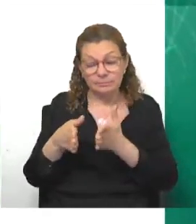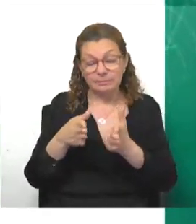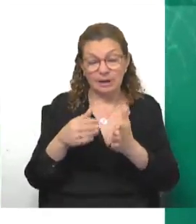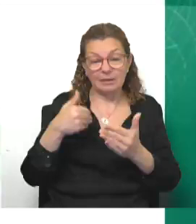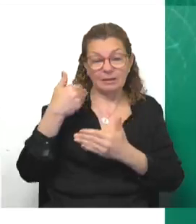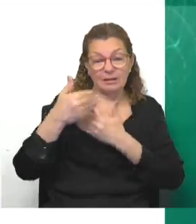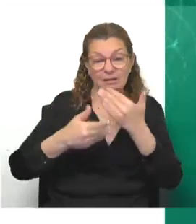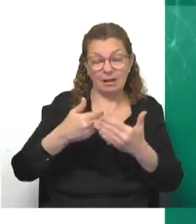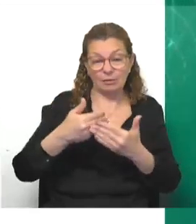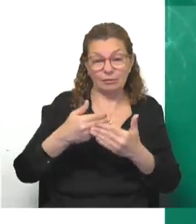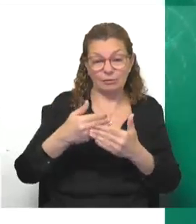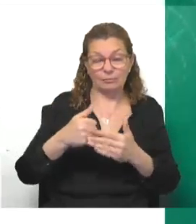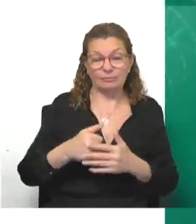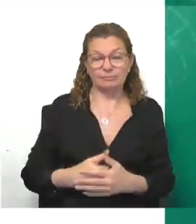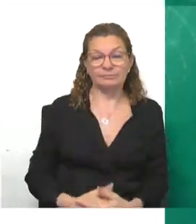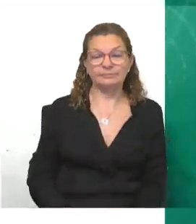desarrollo